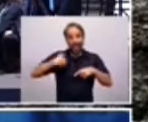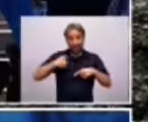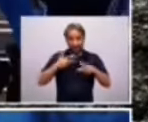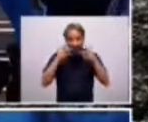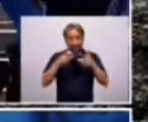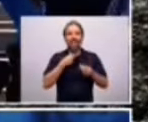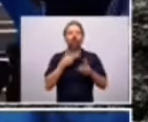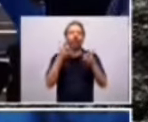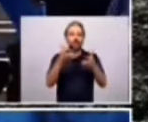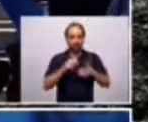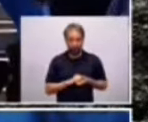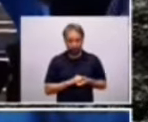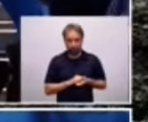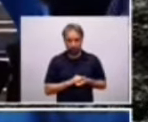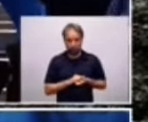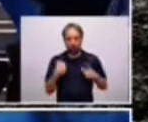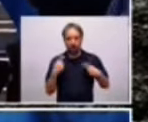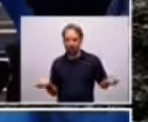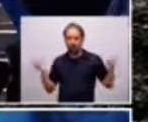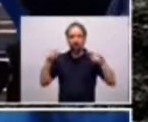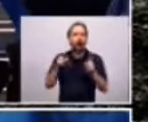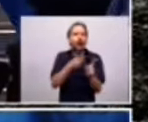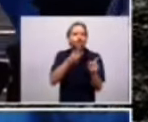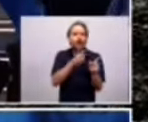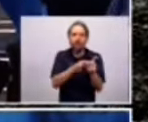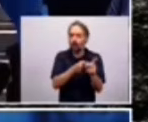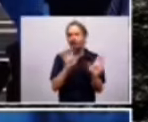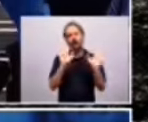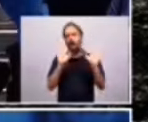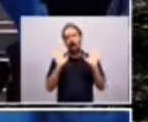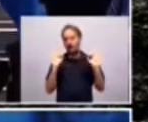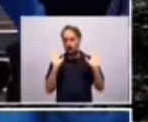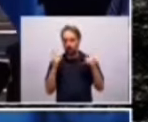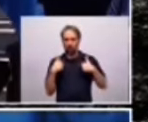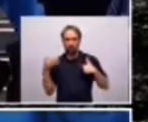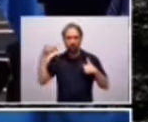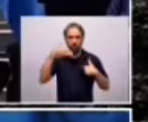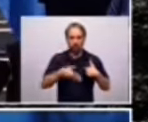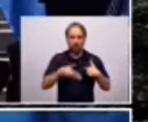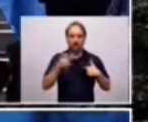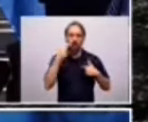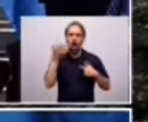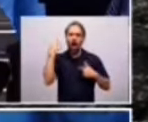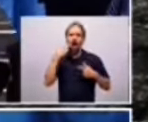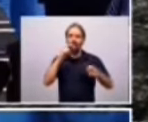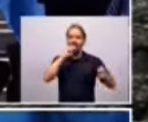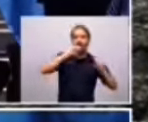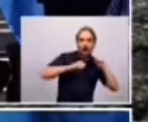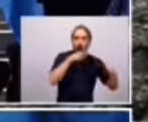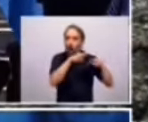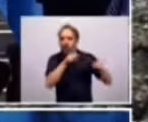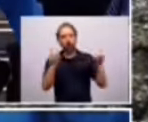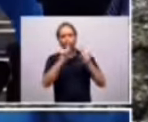cual se crea un fondo de garantía. No, pará. No te comas el postre antes de la cena. Bien. No firmó el convenio.